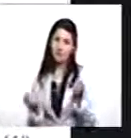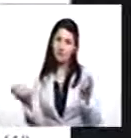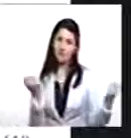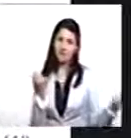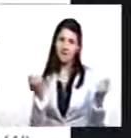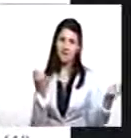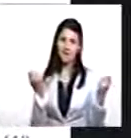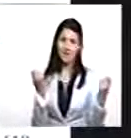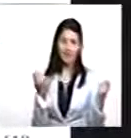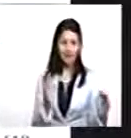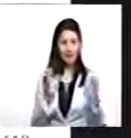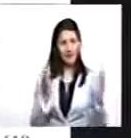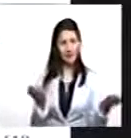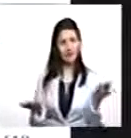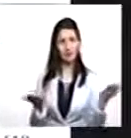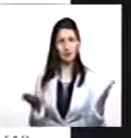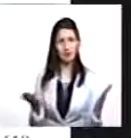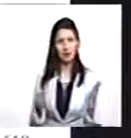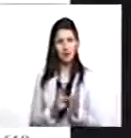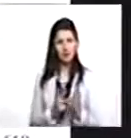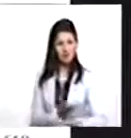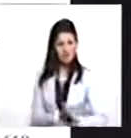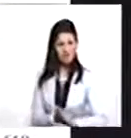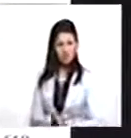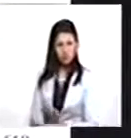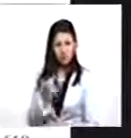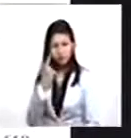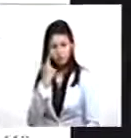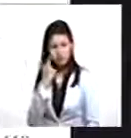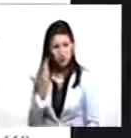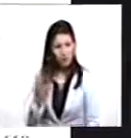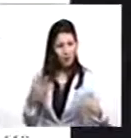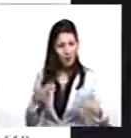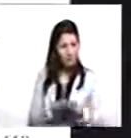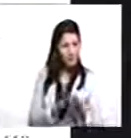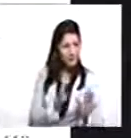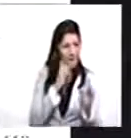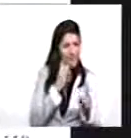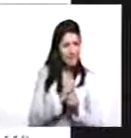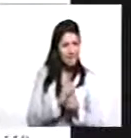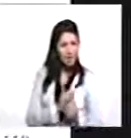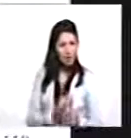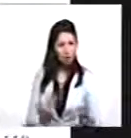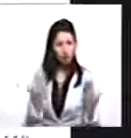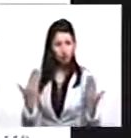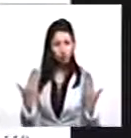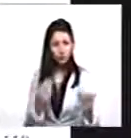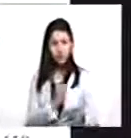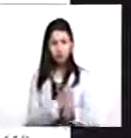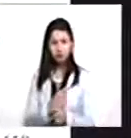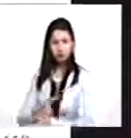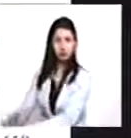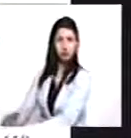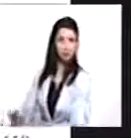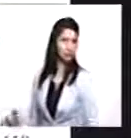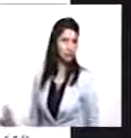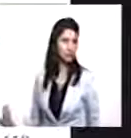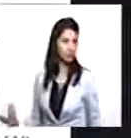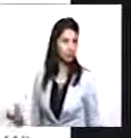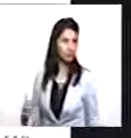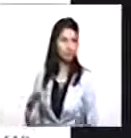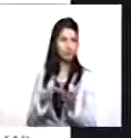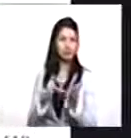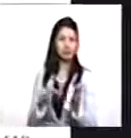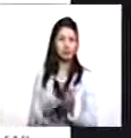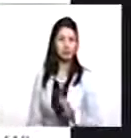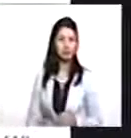tan exigente para que ellos tengan sus redes perfectamente funcionando. La nación directa o indirectamente